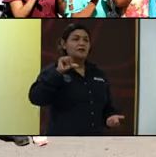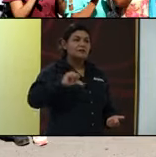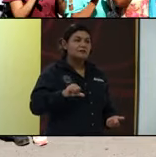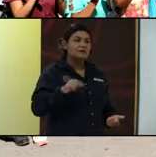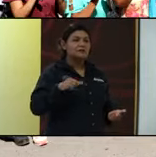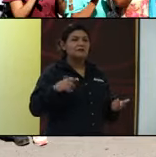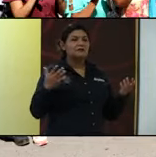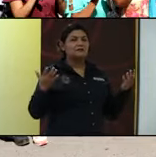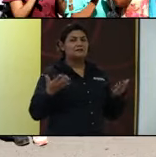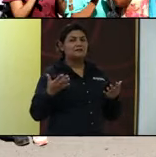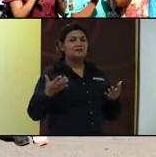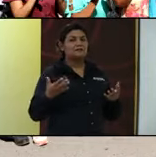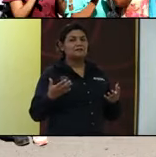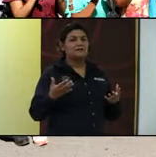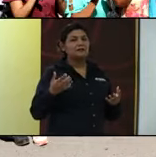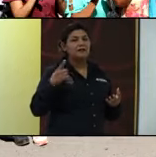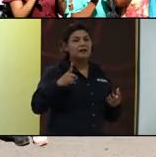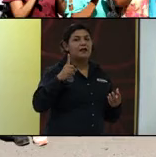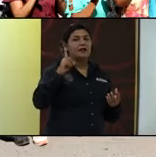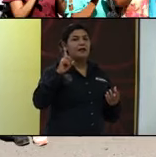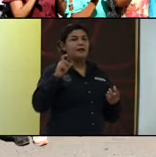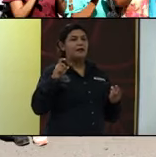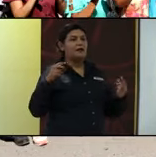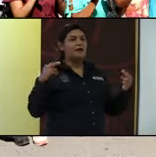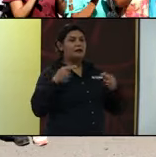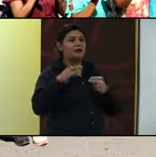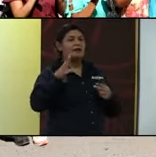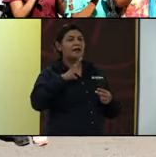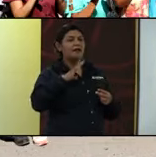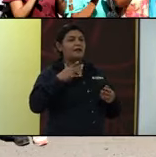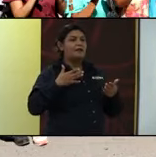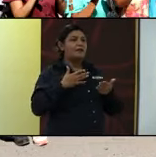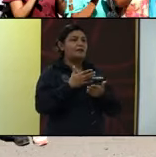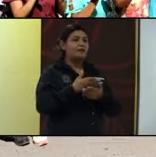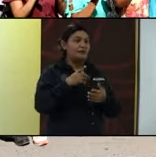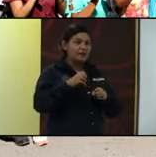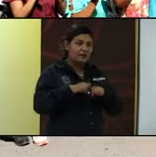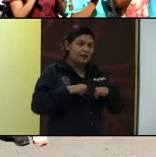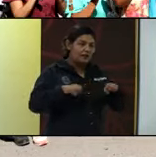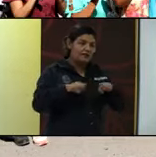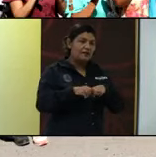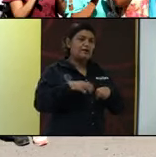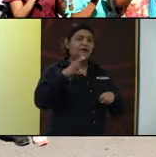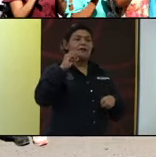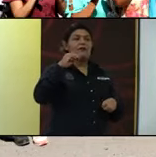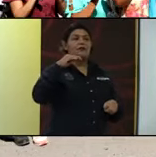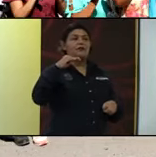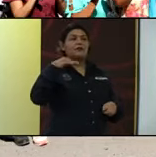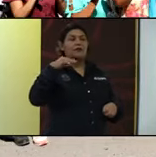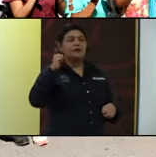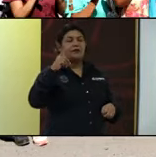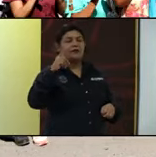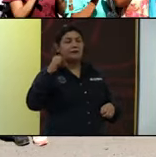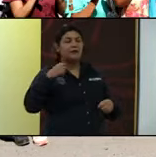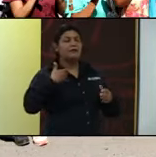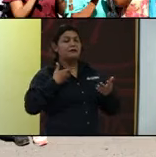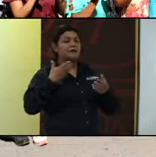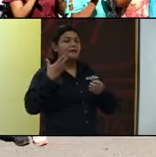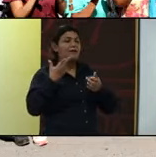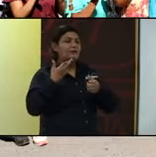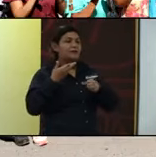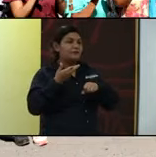de acciones, pues miren, las pipas de agua las tienen bloqueadas. El equipo de Comapa que está haciendo las reparaciones